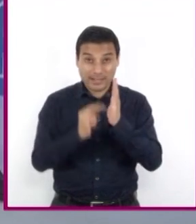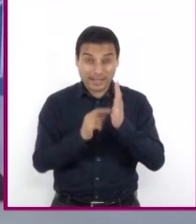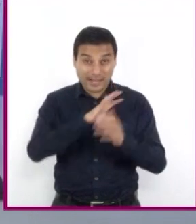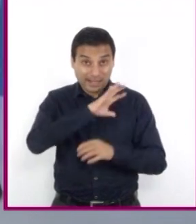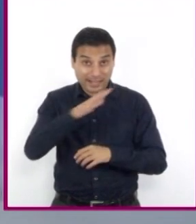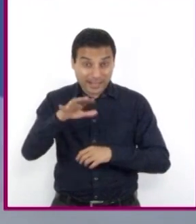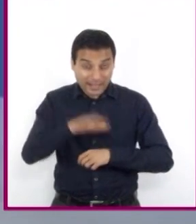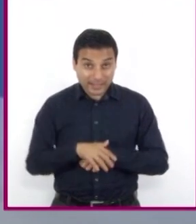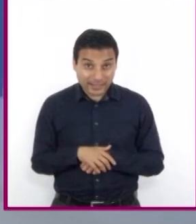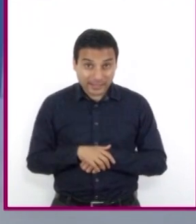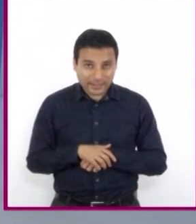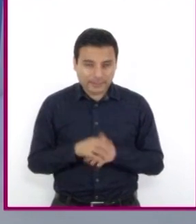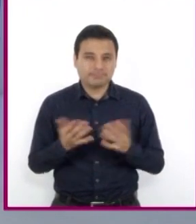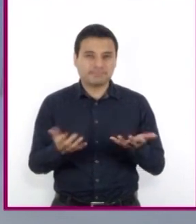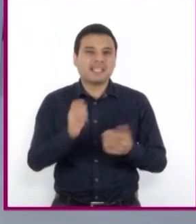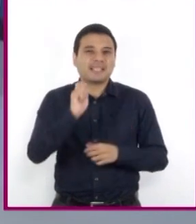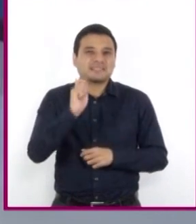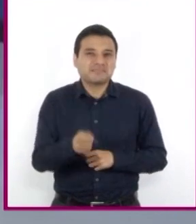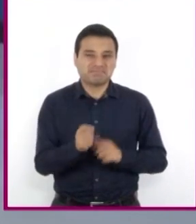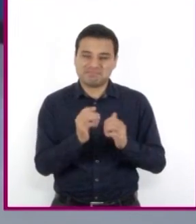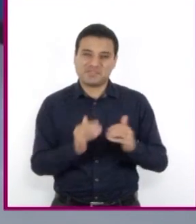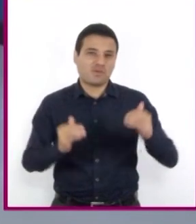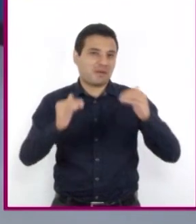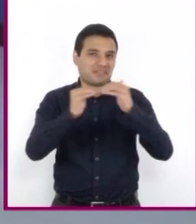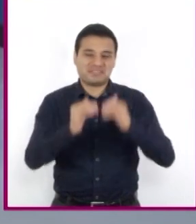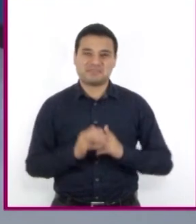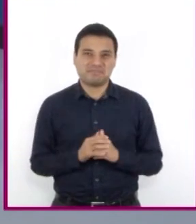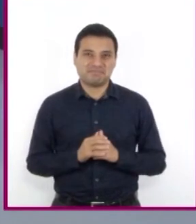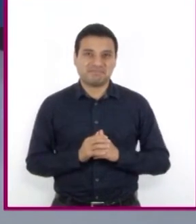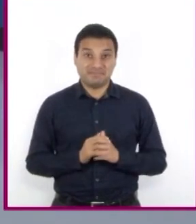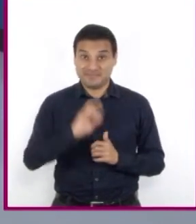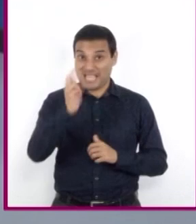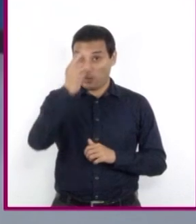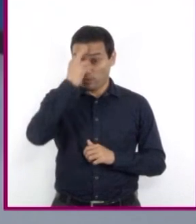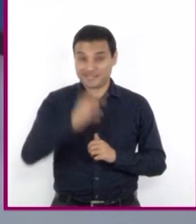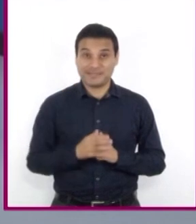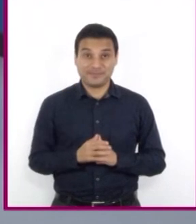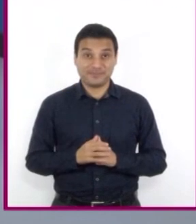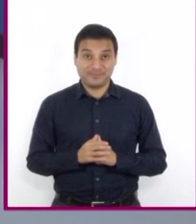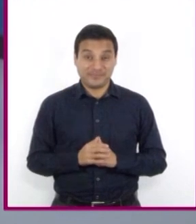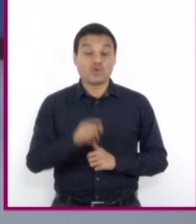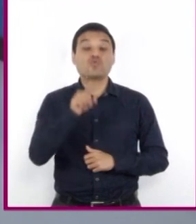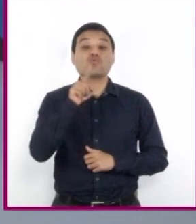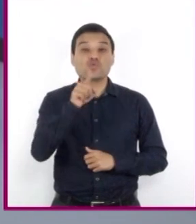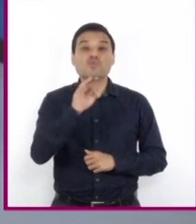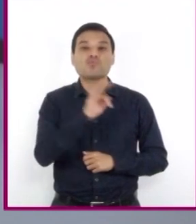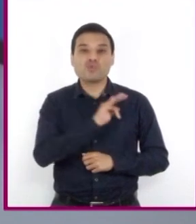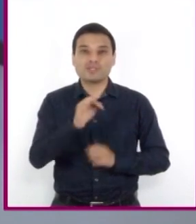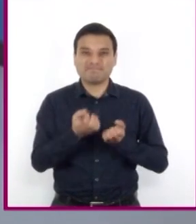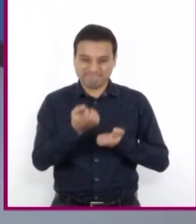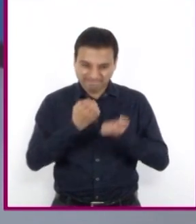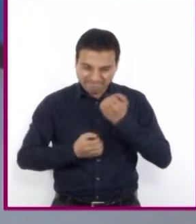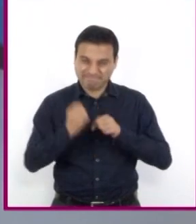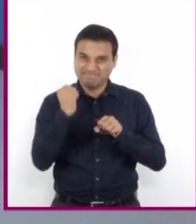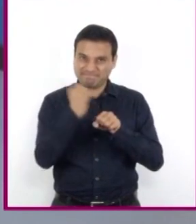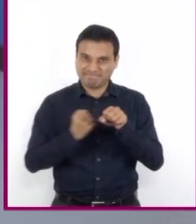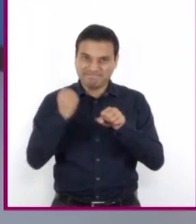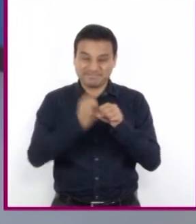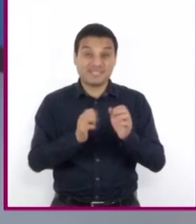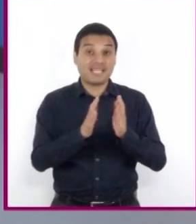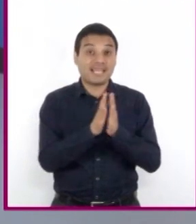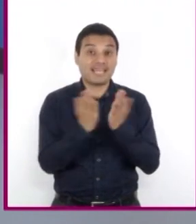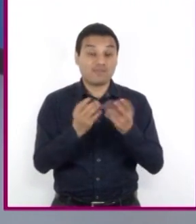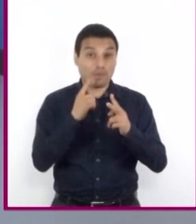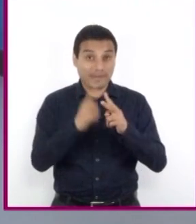sucesión, entonces son equivalentes. Recuerden revisar y practicar lo aprendido y ayudarse de su libro de